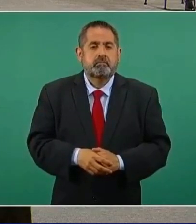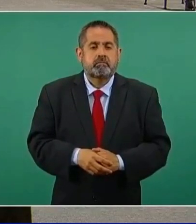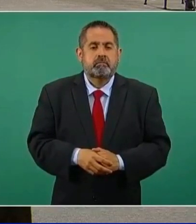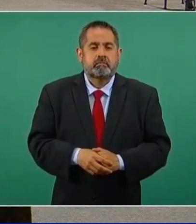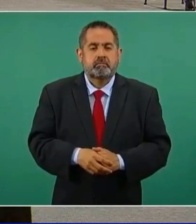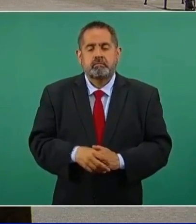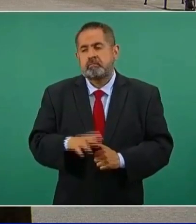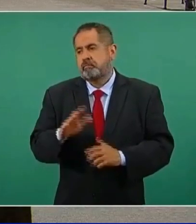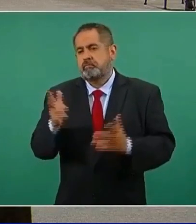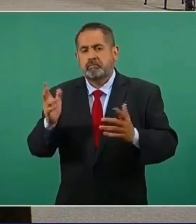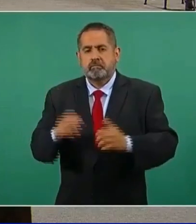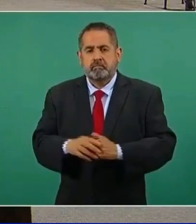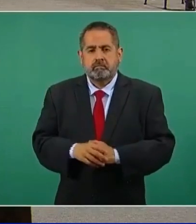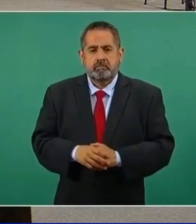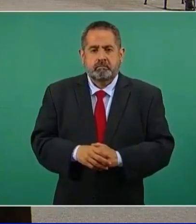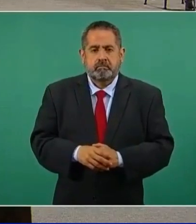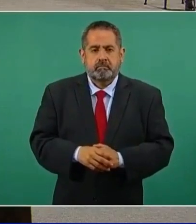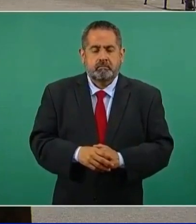Ah, no.